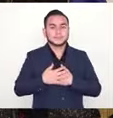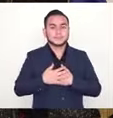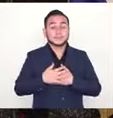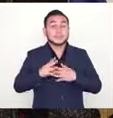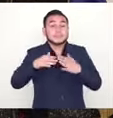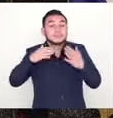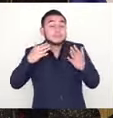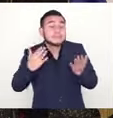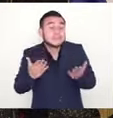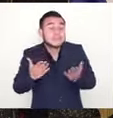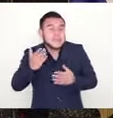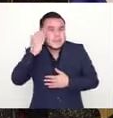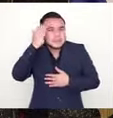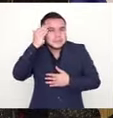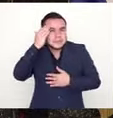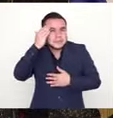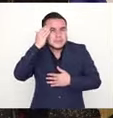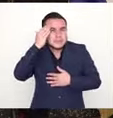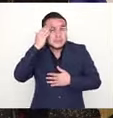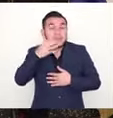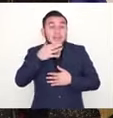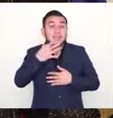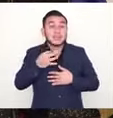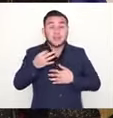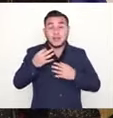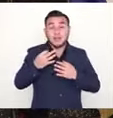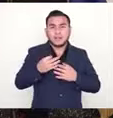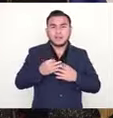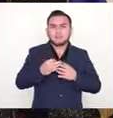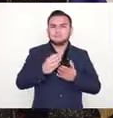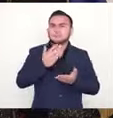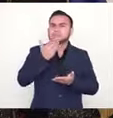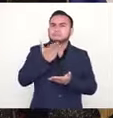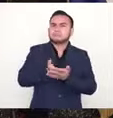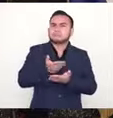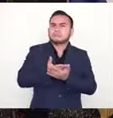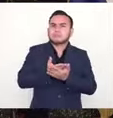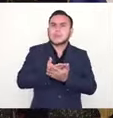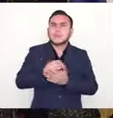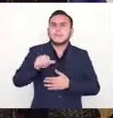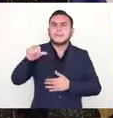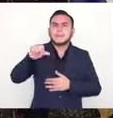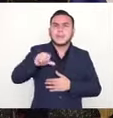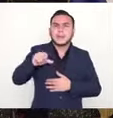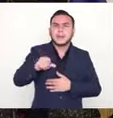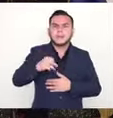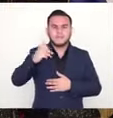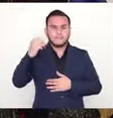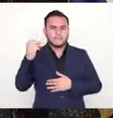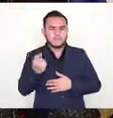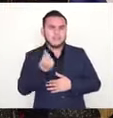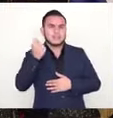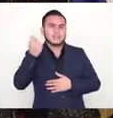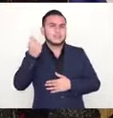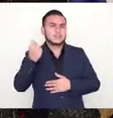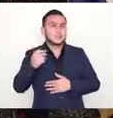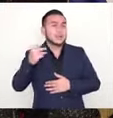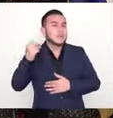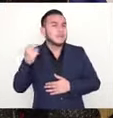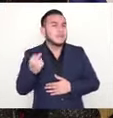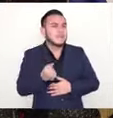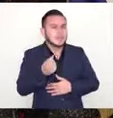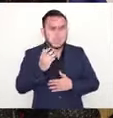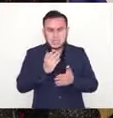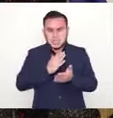porque lo dice porque él sabe que era la forma de probar que el faro estaba mintiendo ahí ese simple simple dos puntos simple verdad